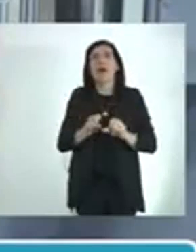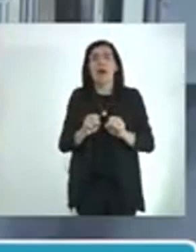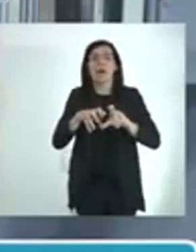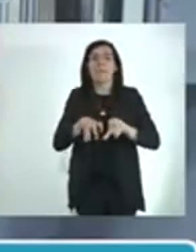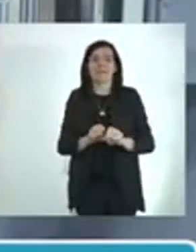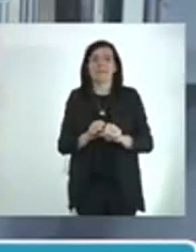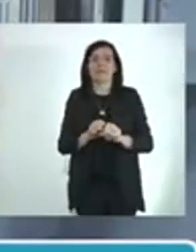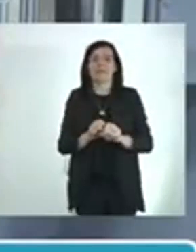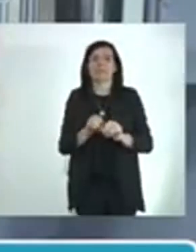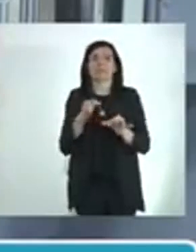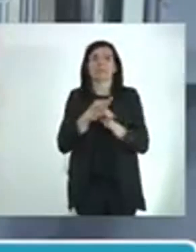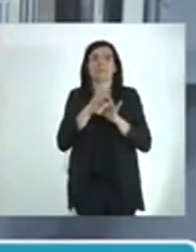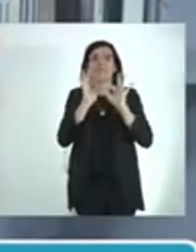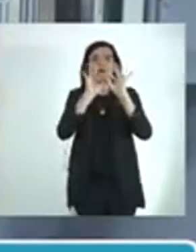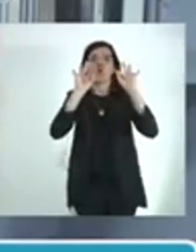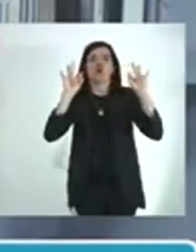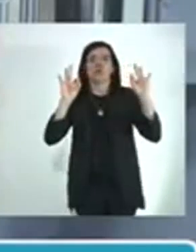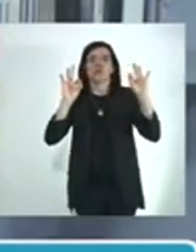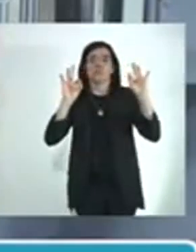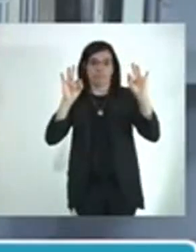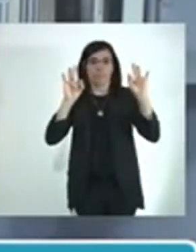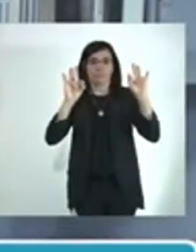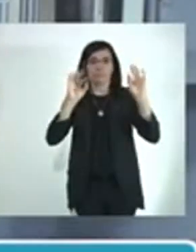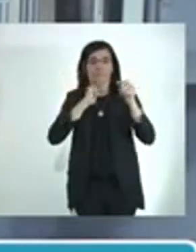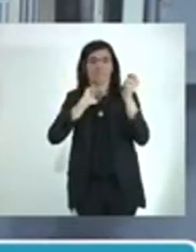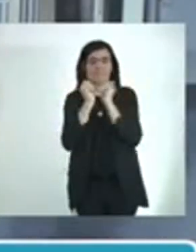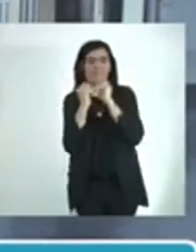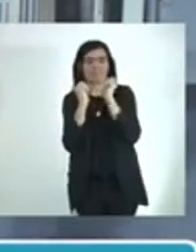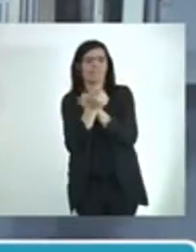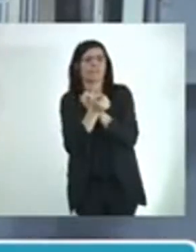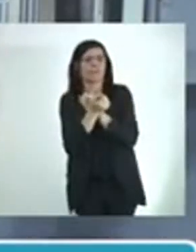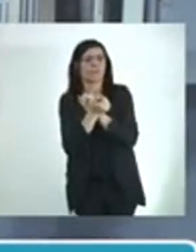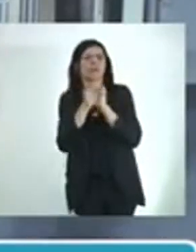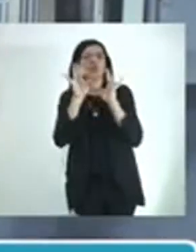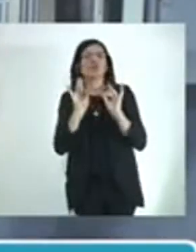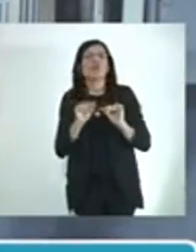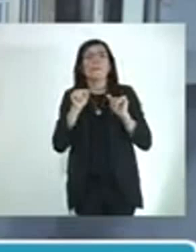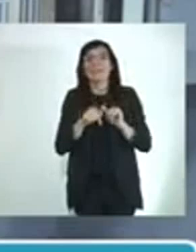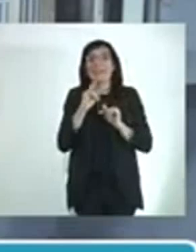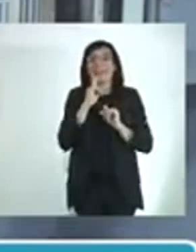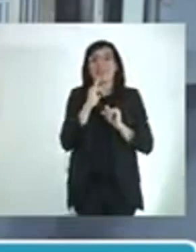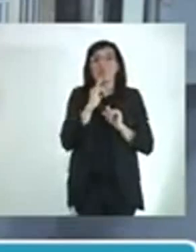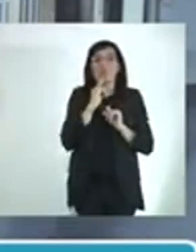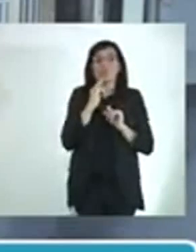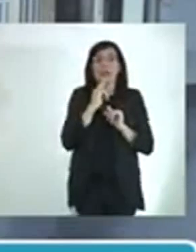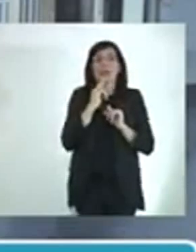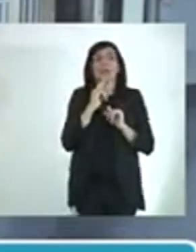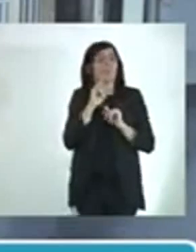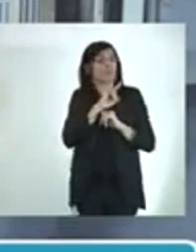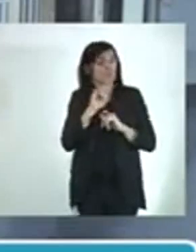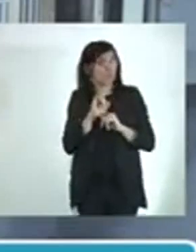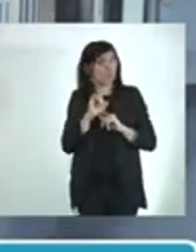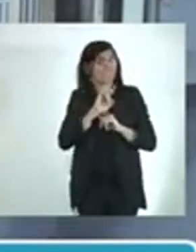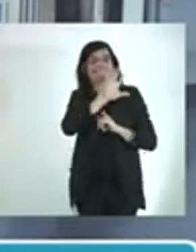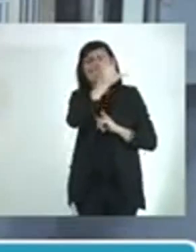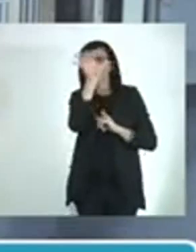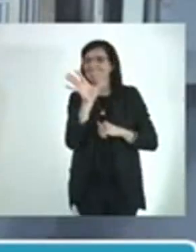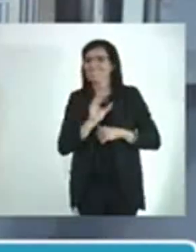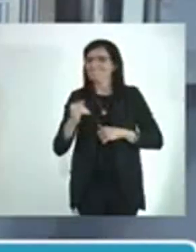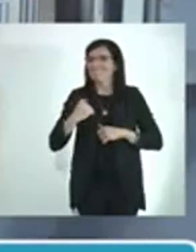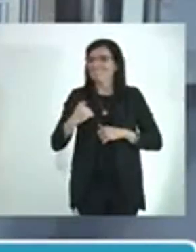que es una perspectiva del grupo o del programa de Tucumán o del programa de Buenos Aires. Hay una ley que marca contenido y